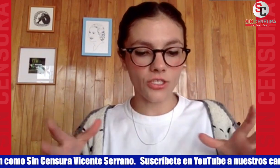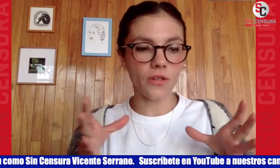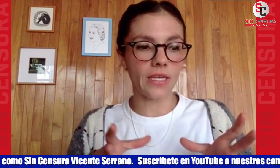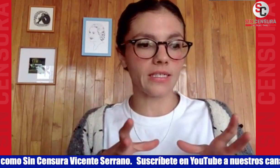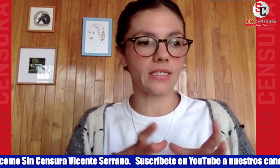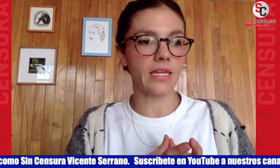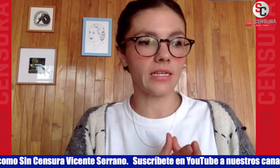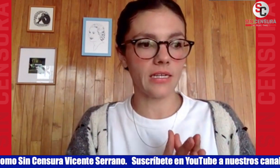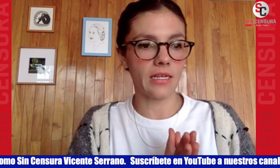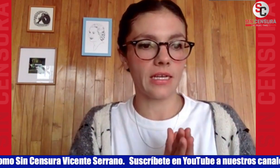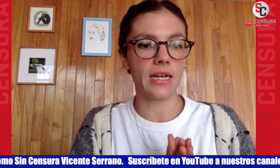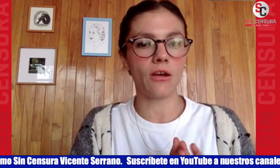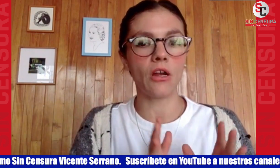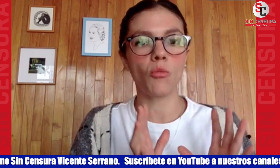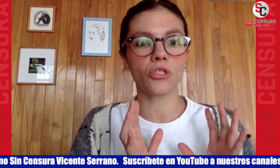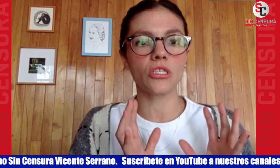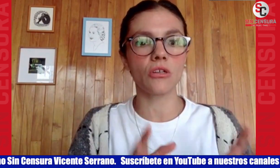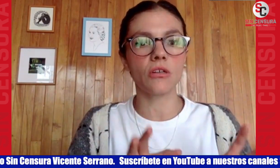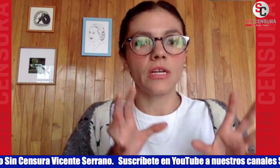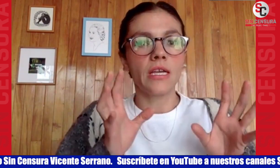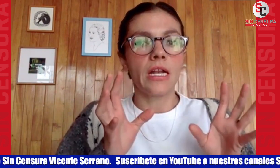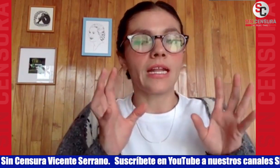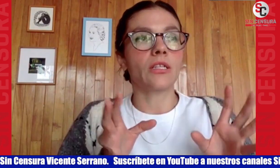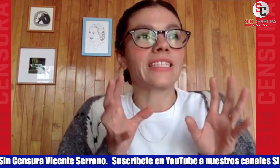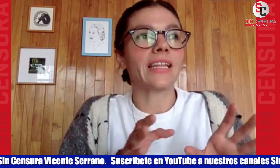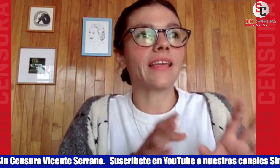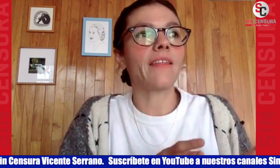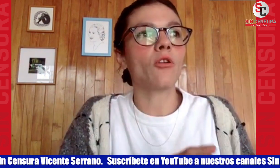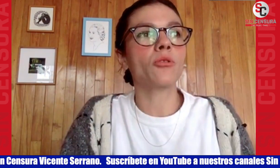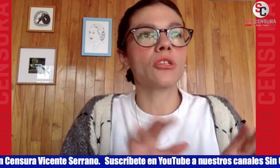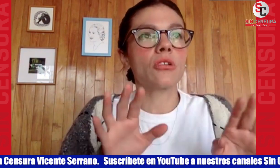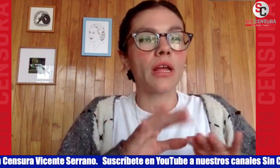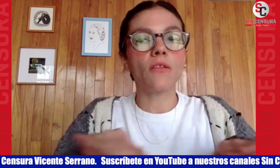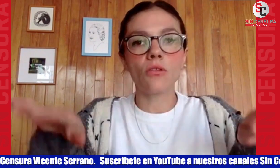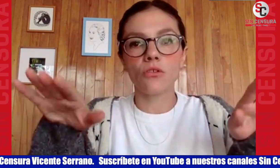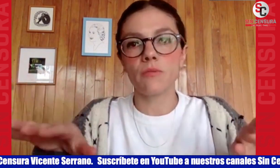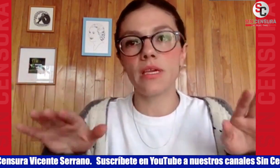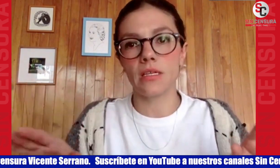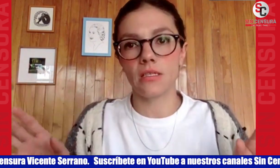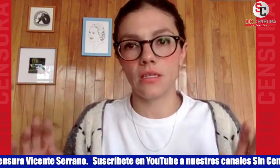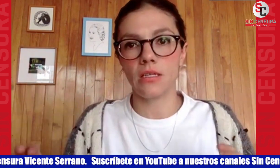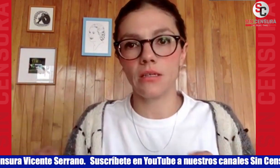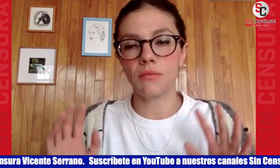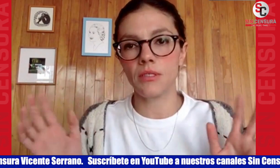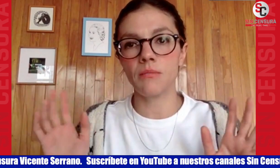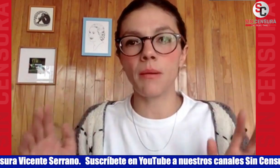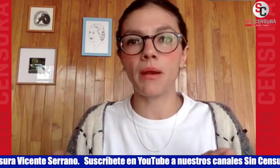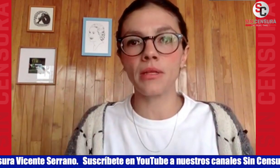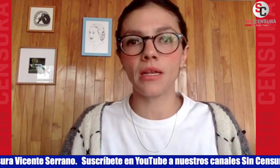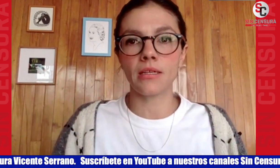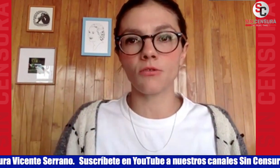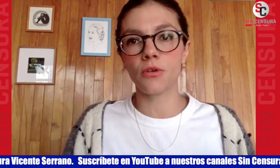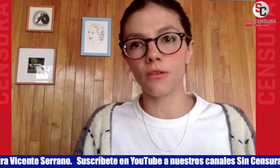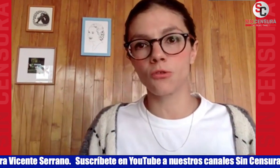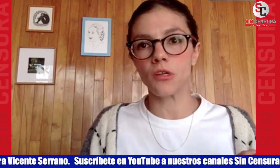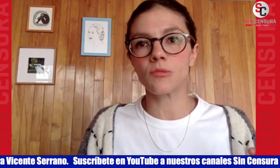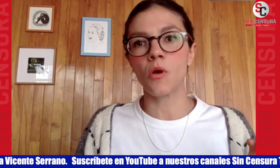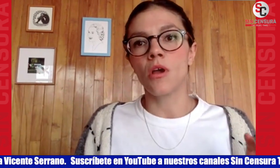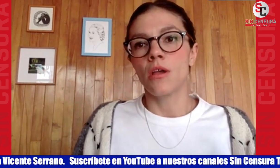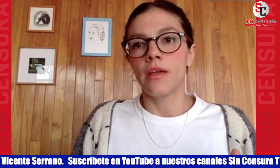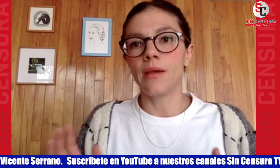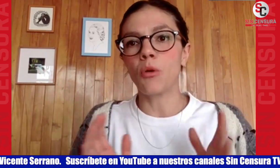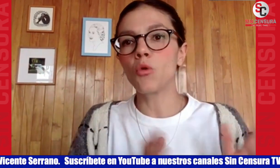el hecho de que estén la oposición, la estrategia de la oposición ha ido en dos vías, si me permiten hacer un